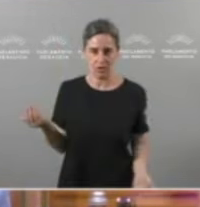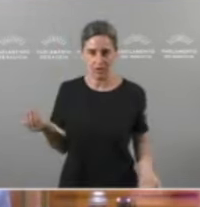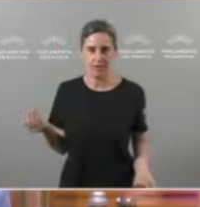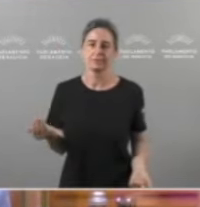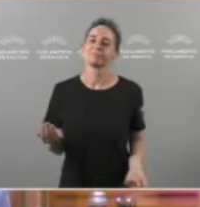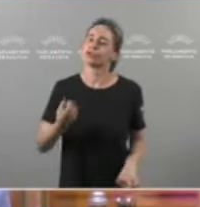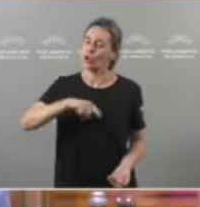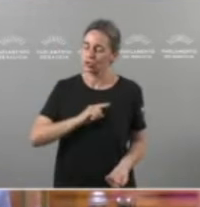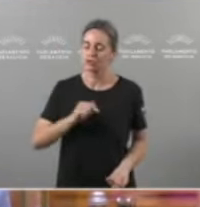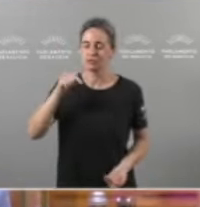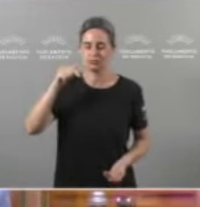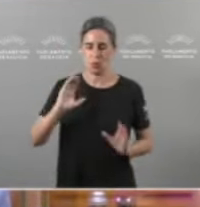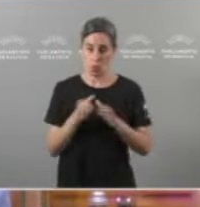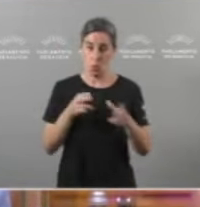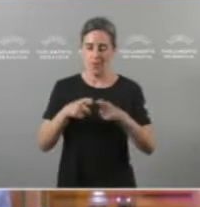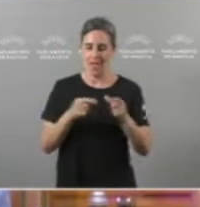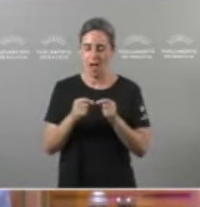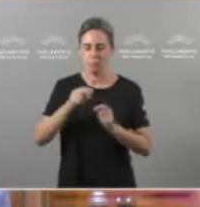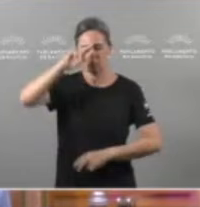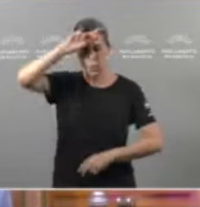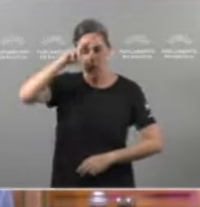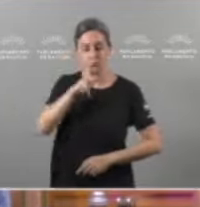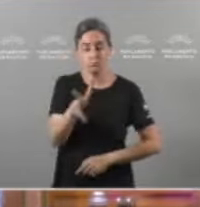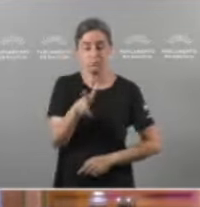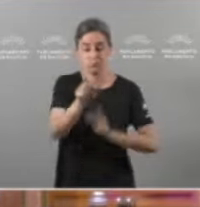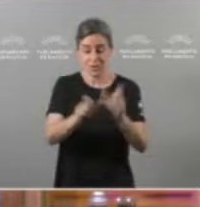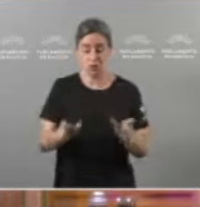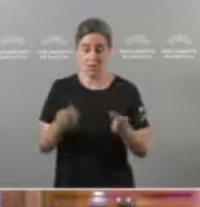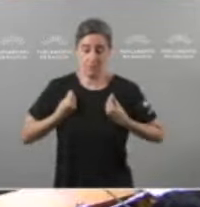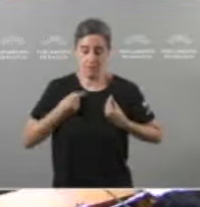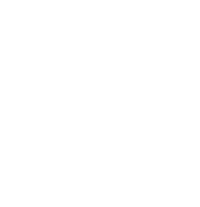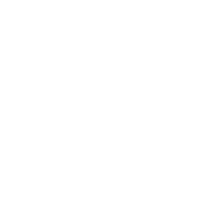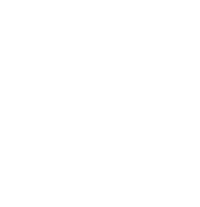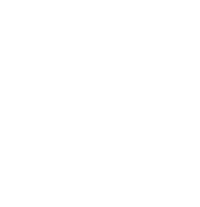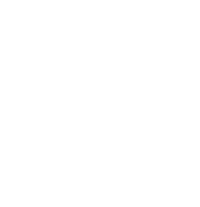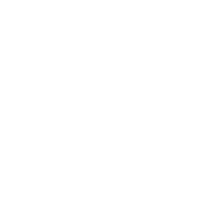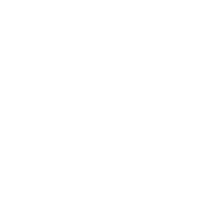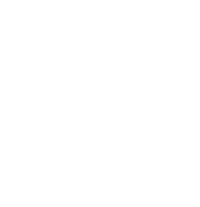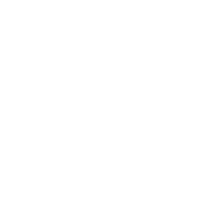galegas e aquí estaremos traballando sempre para sacar adiante este país. Gracias, señora Fontán.